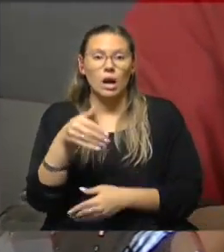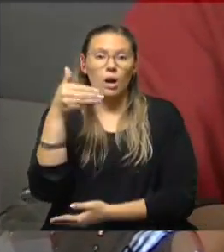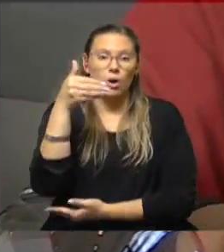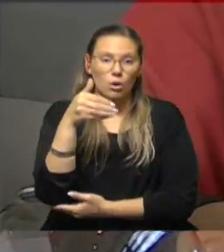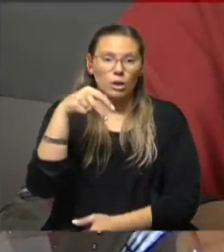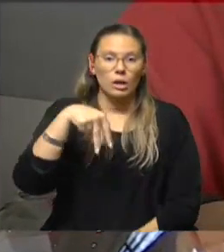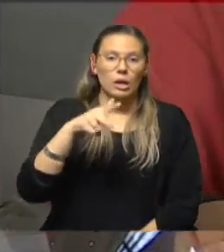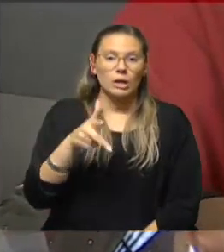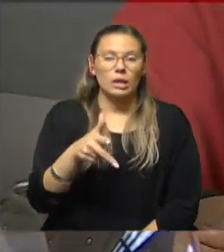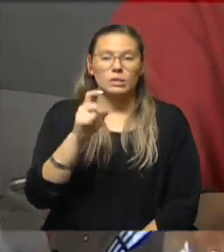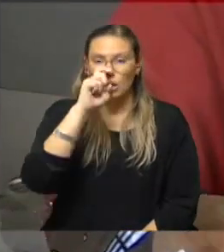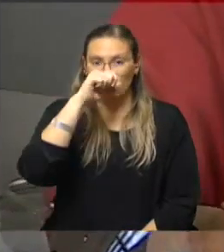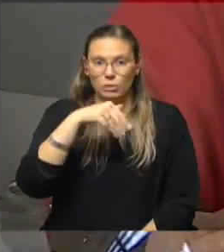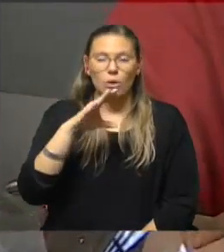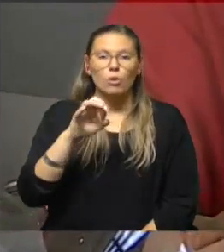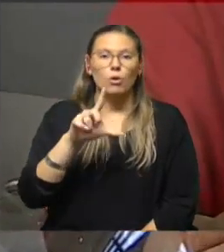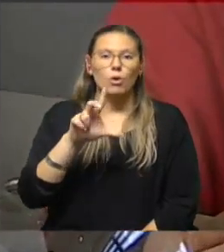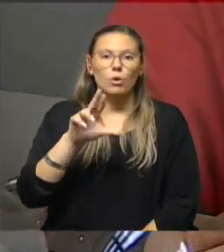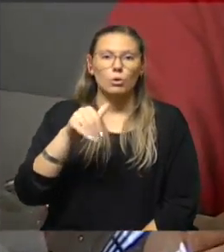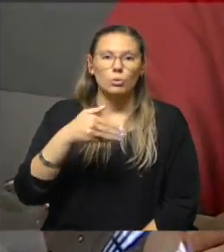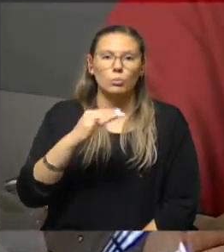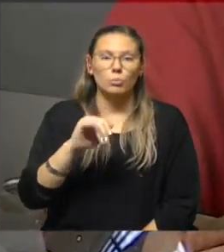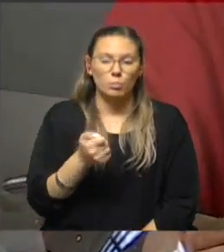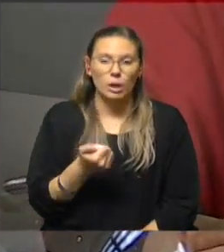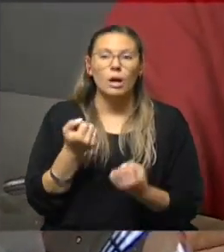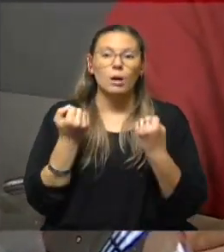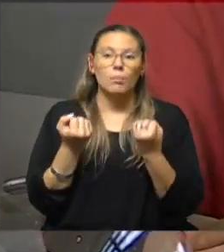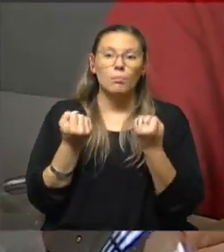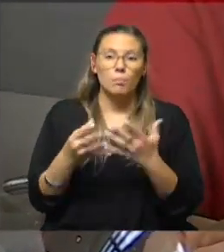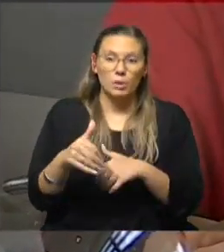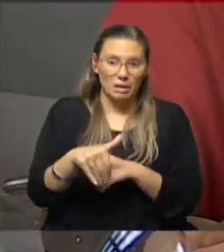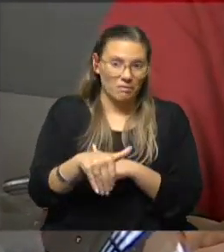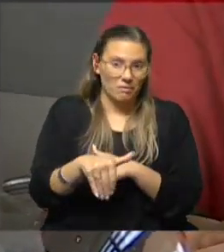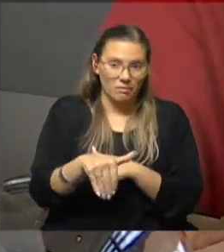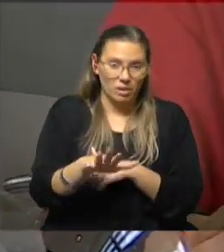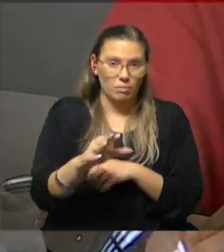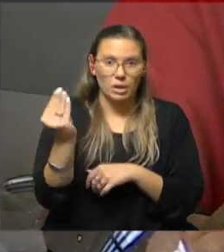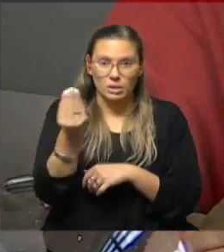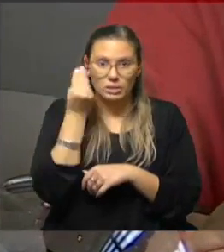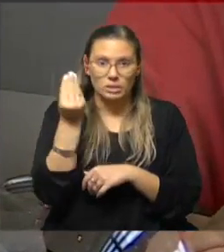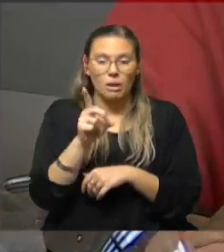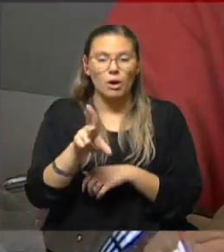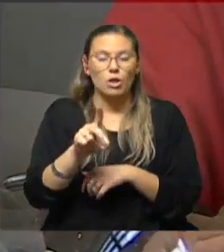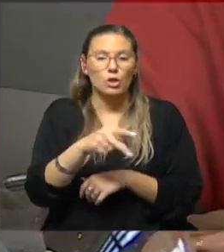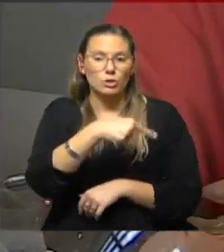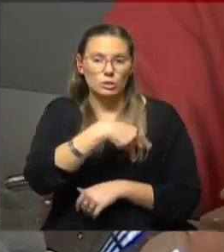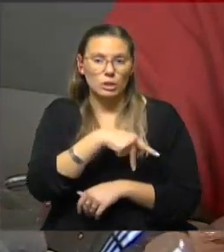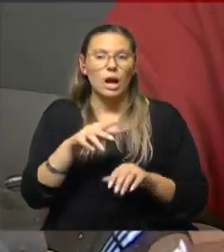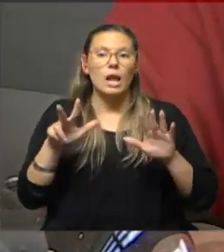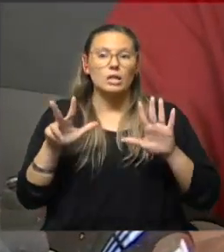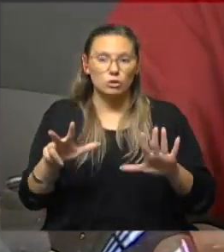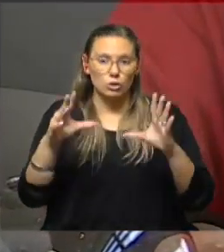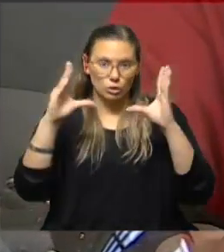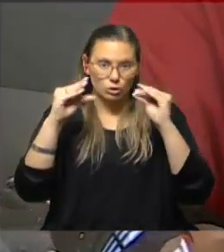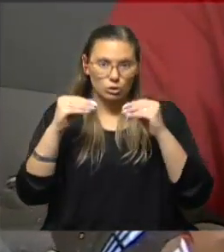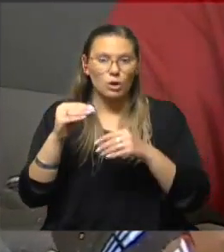NH Montevideo, Columbia, porque... dentro de muy poco, el sábado 12 de noviembre a las 20 horas en el